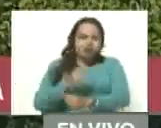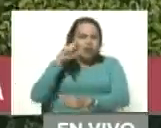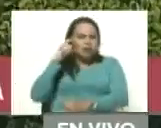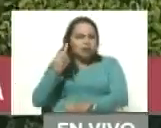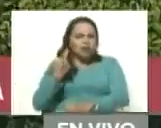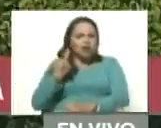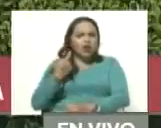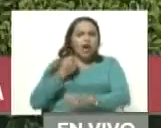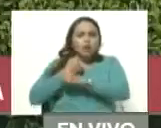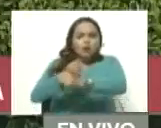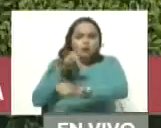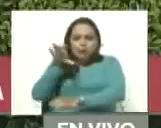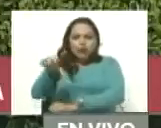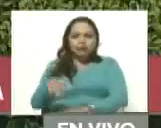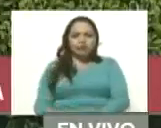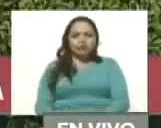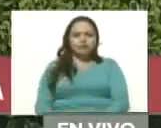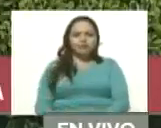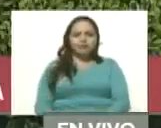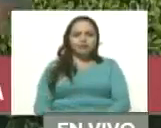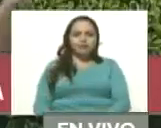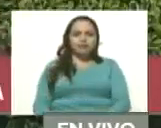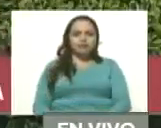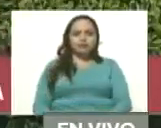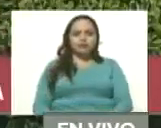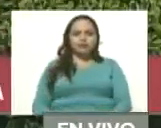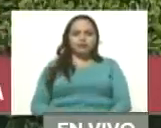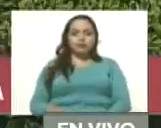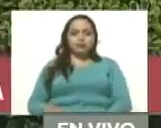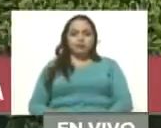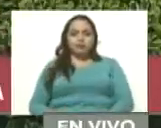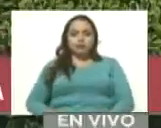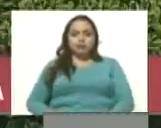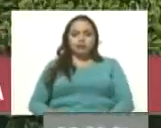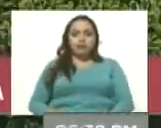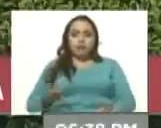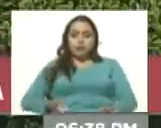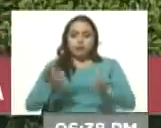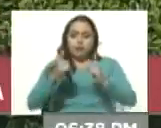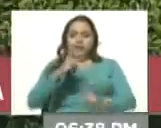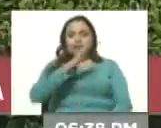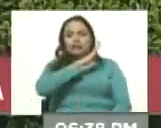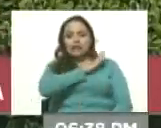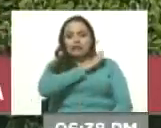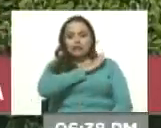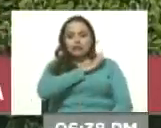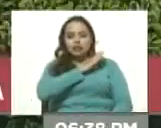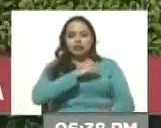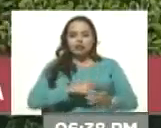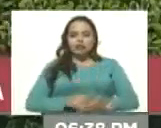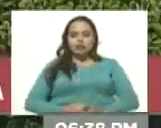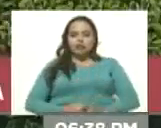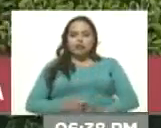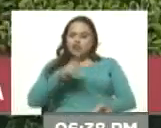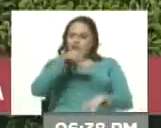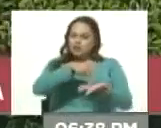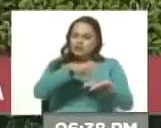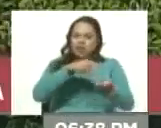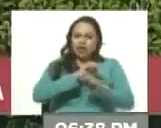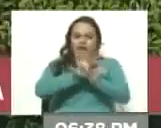y por supuesto eso nos permite tener una posición bien clara